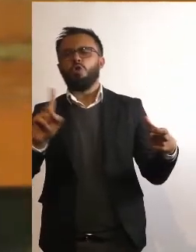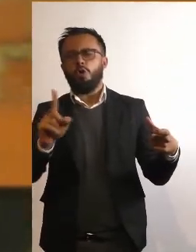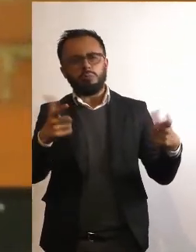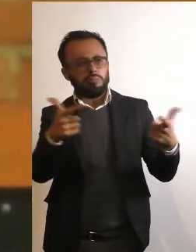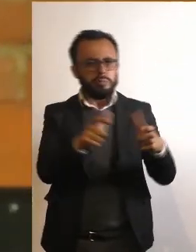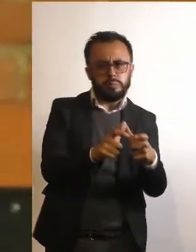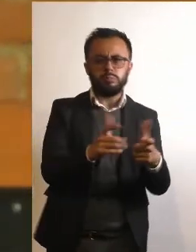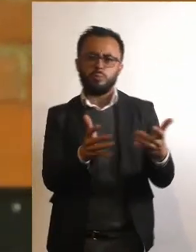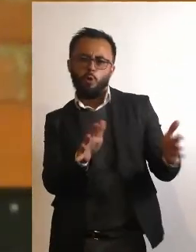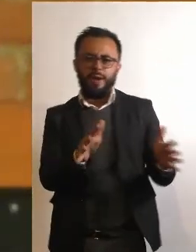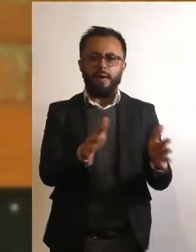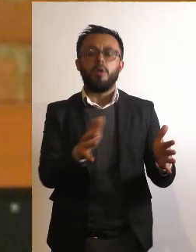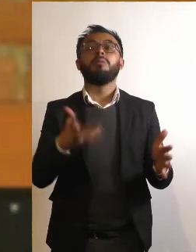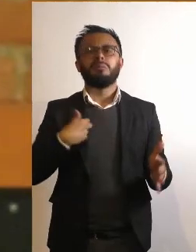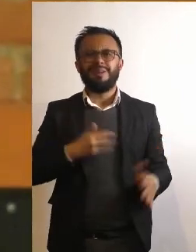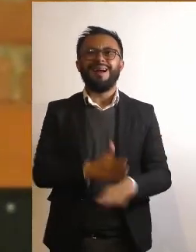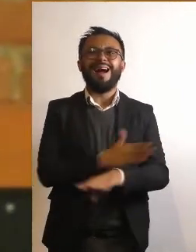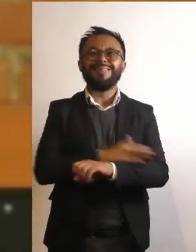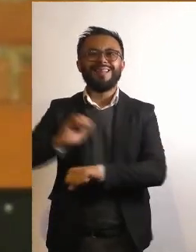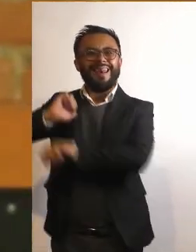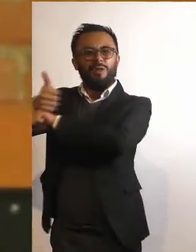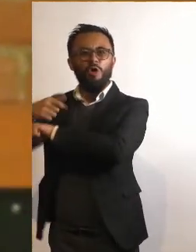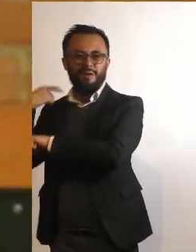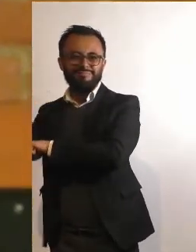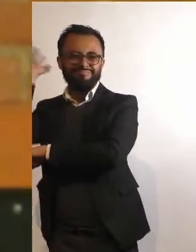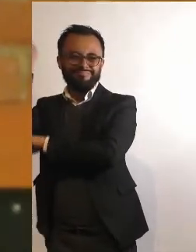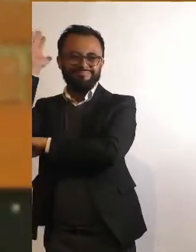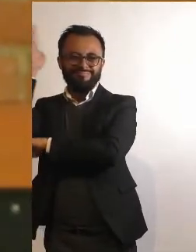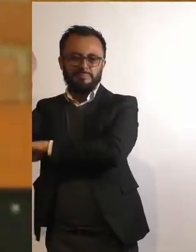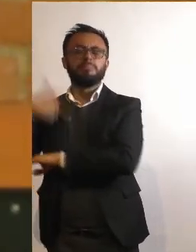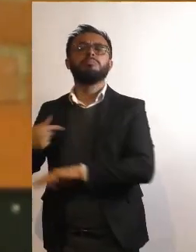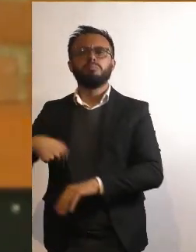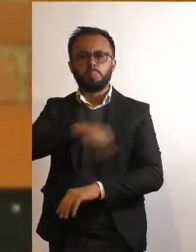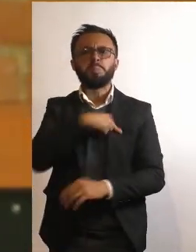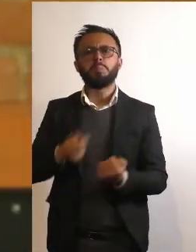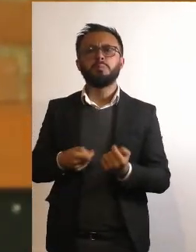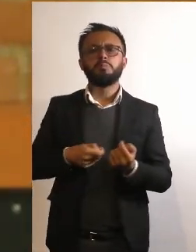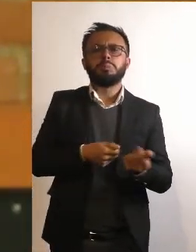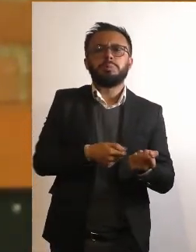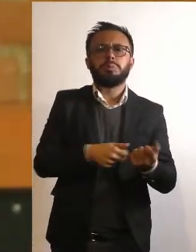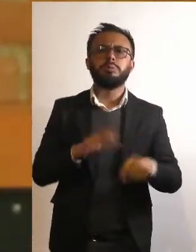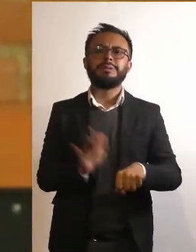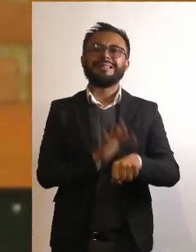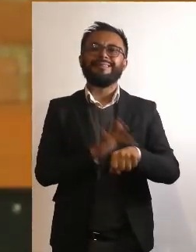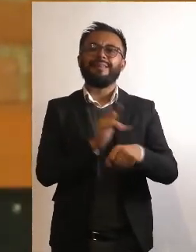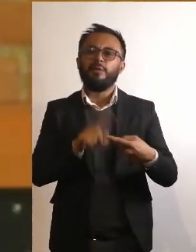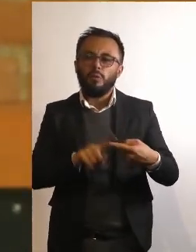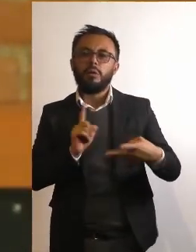incentivos, descuentos, pero por lo menos los ingresos